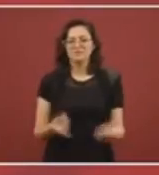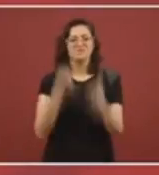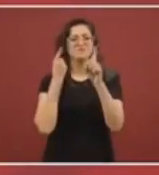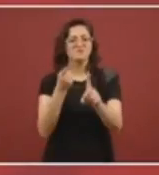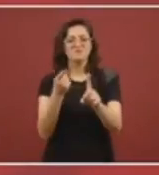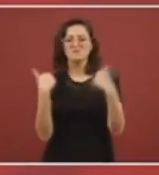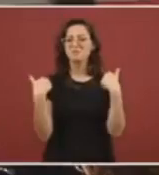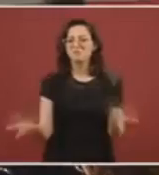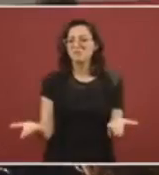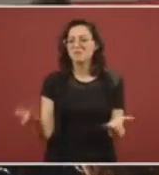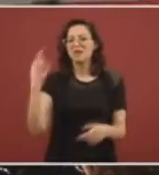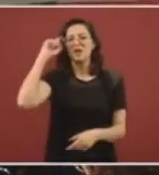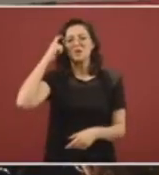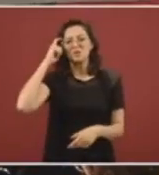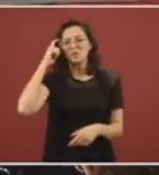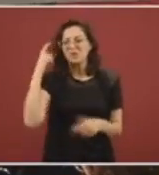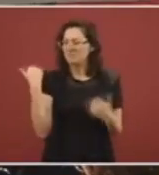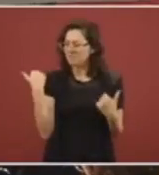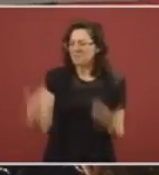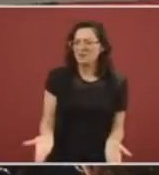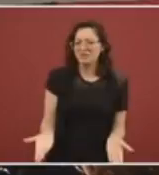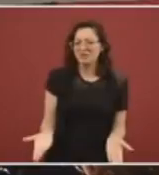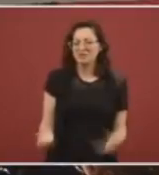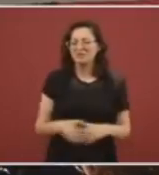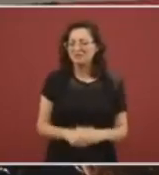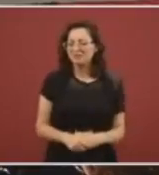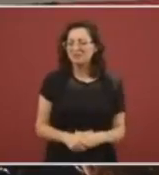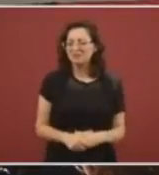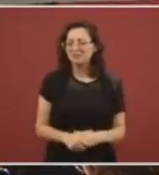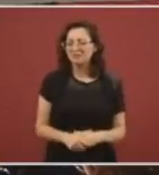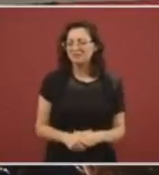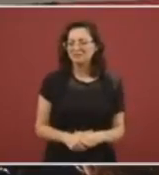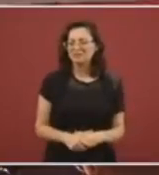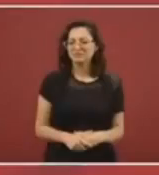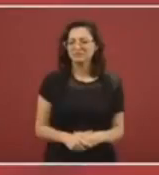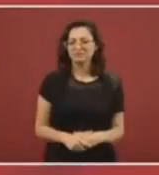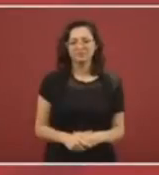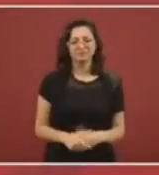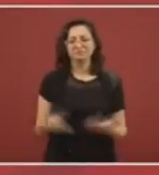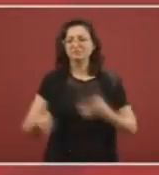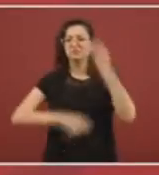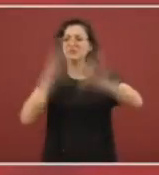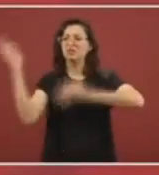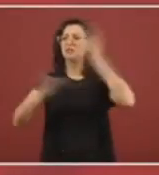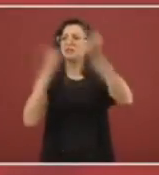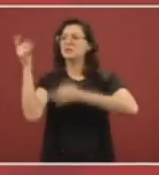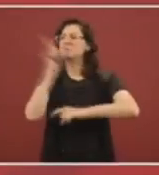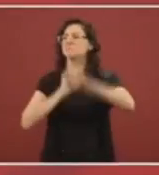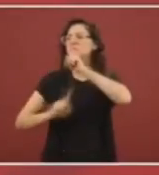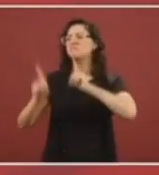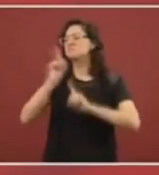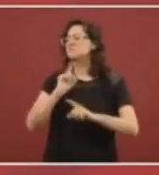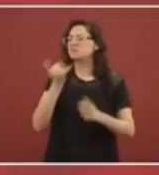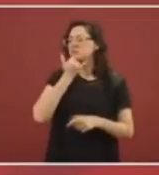estarse enojando y con esas campañas si nosotros no vamos a